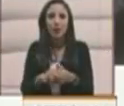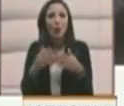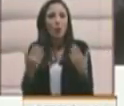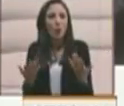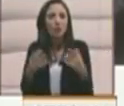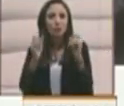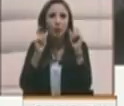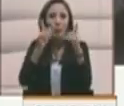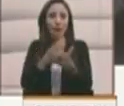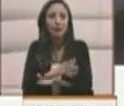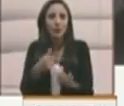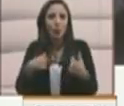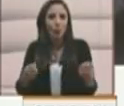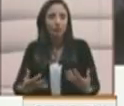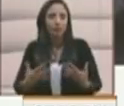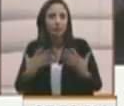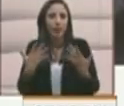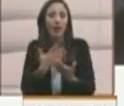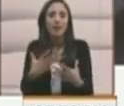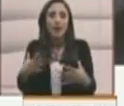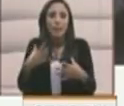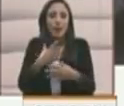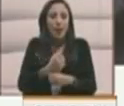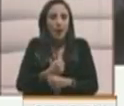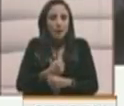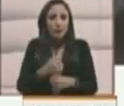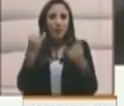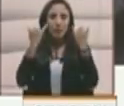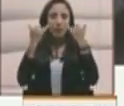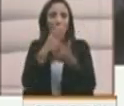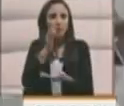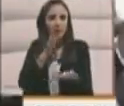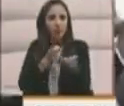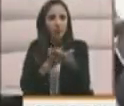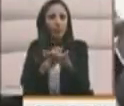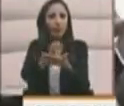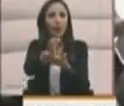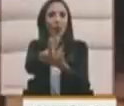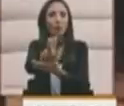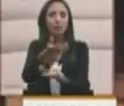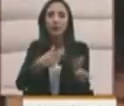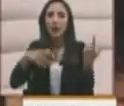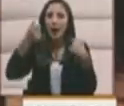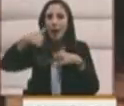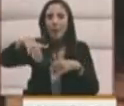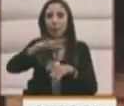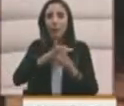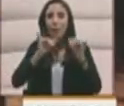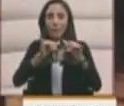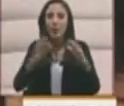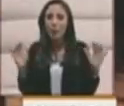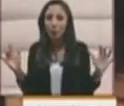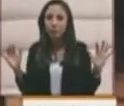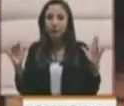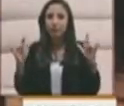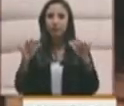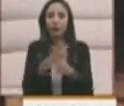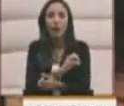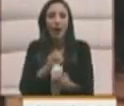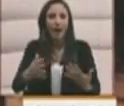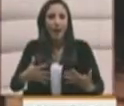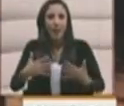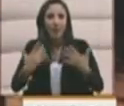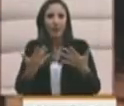me llenó más de esperanza, de convicción de seguir adelante, fue ese pueblo que nos recibió. Oye, ese espíritu ahí, cuando